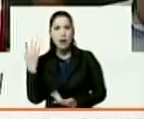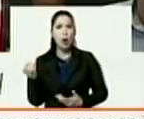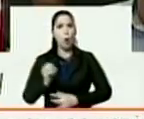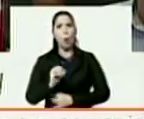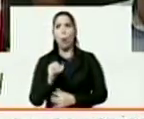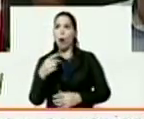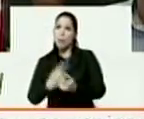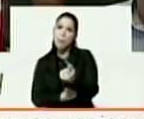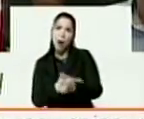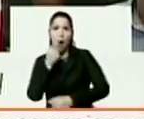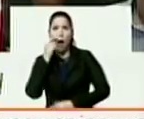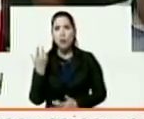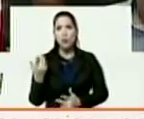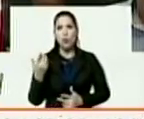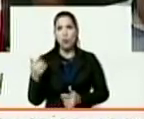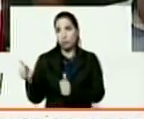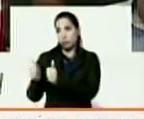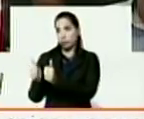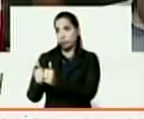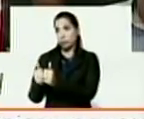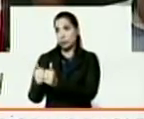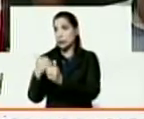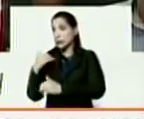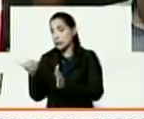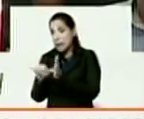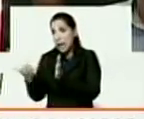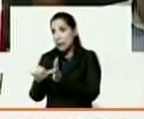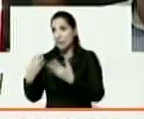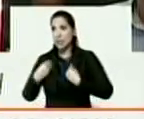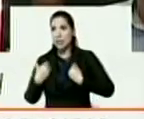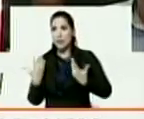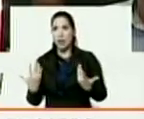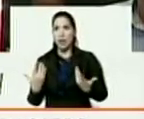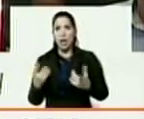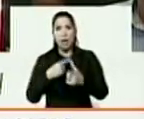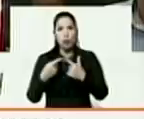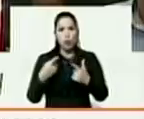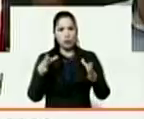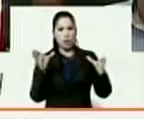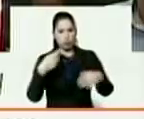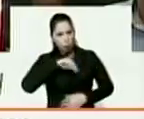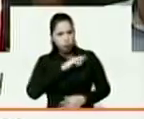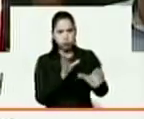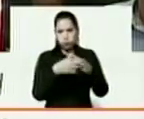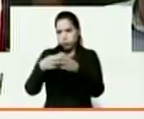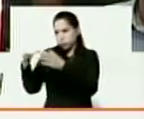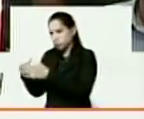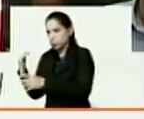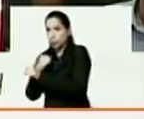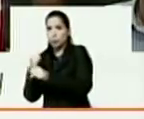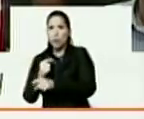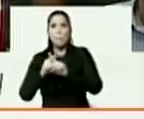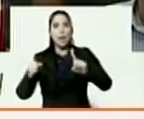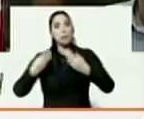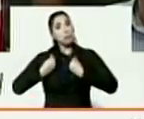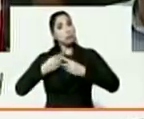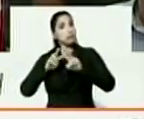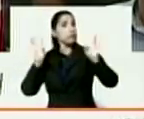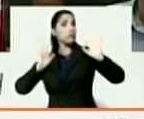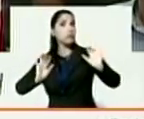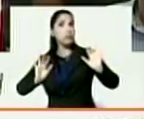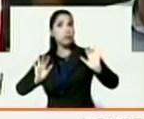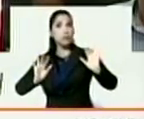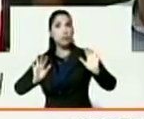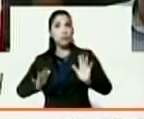a su vecino y se van a inscribirse también y es la organización que nosotros estamos trabajando para que para vivir en paz